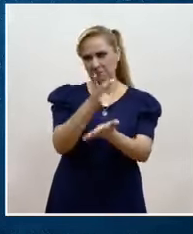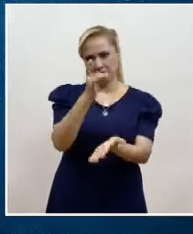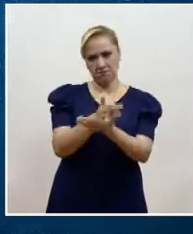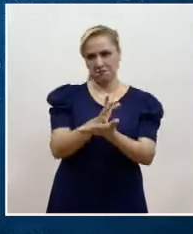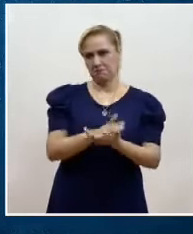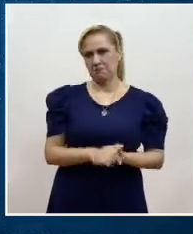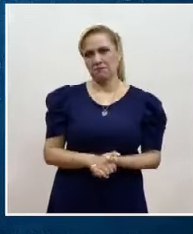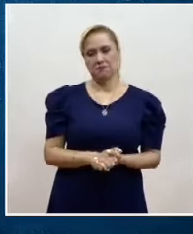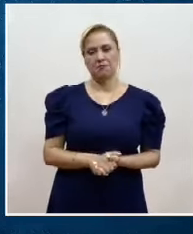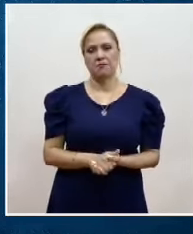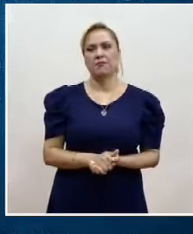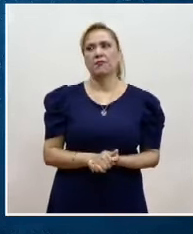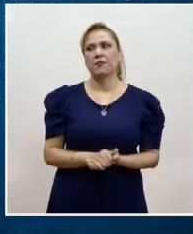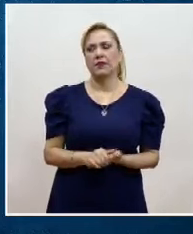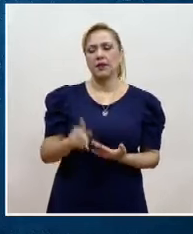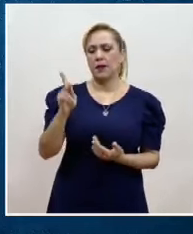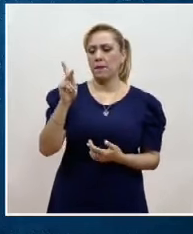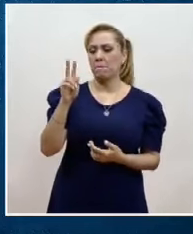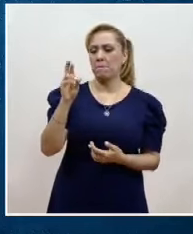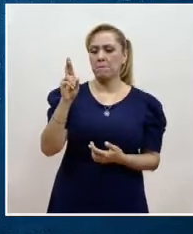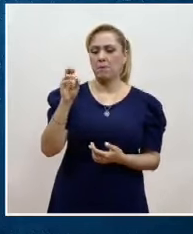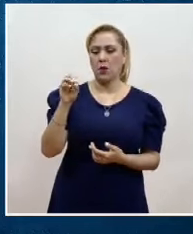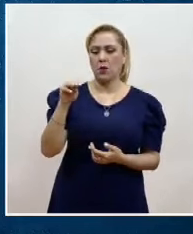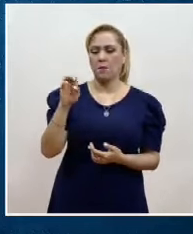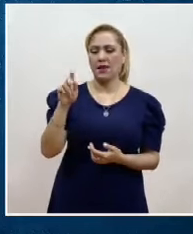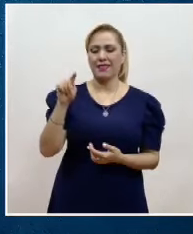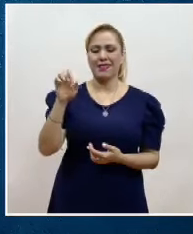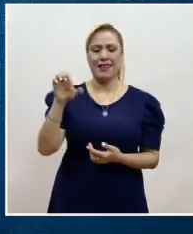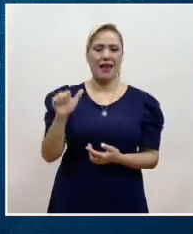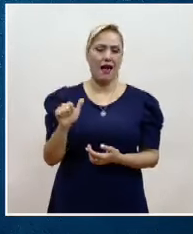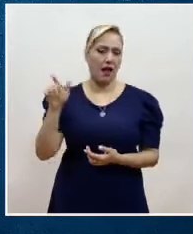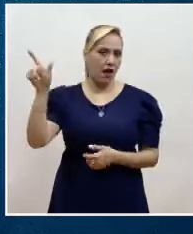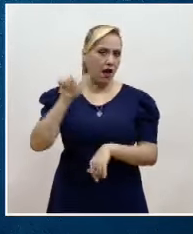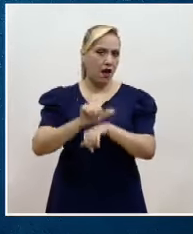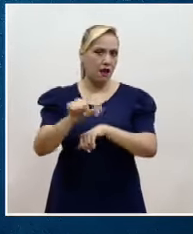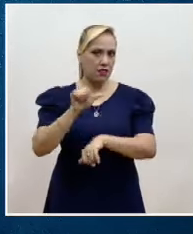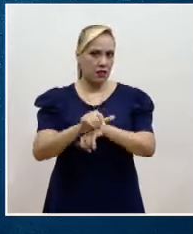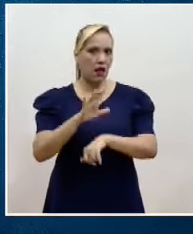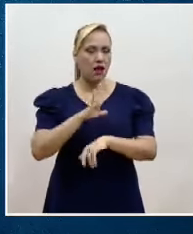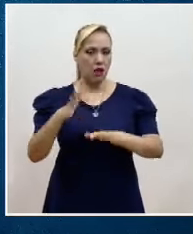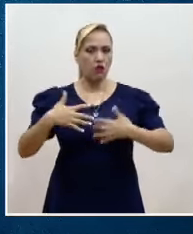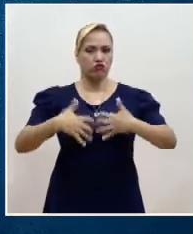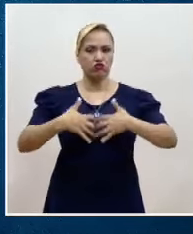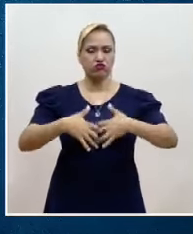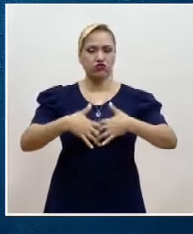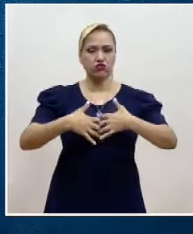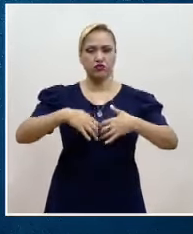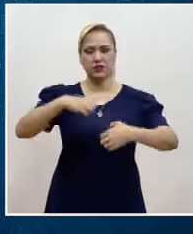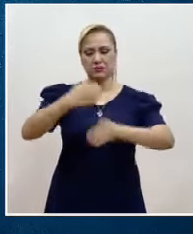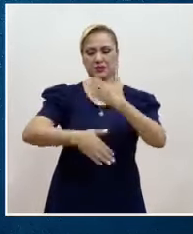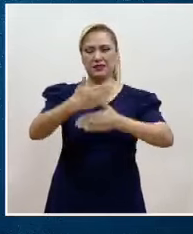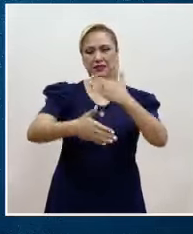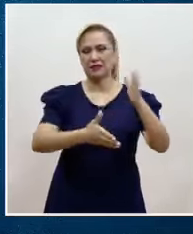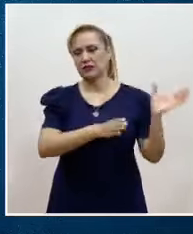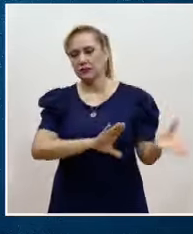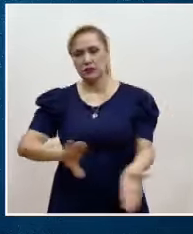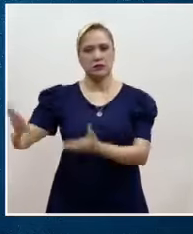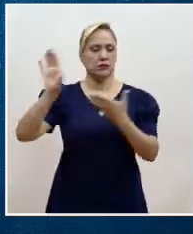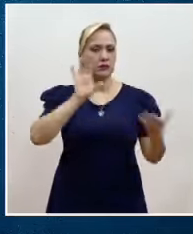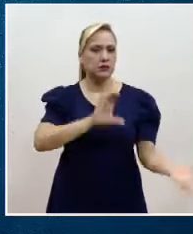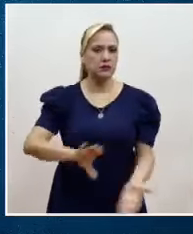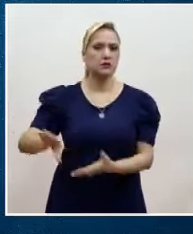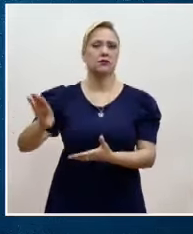estudios, por ejemplo, del BID, es Prometea, ¿no? En Argentina, que lo que hace es estos procesos que ya tenemos sistematizados, que ya sabemos